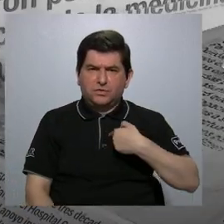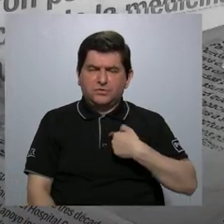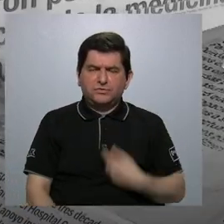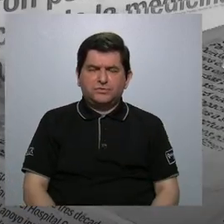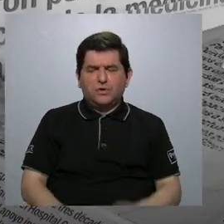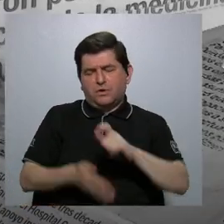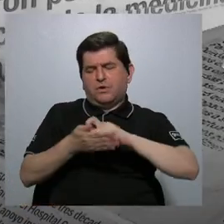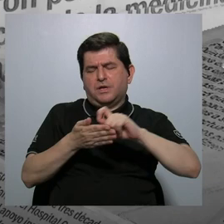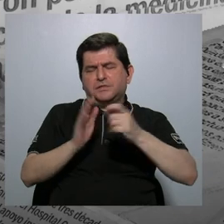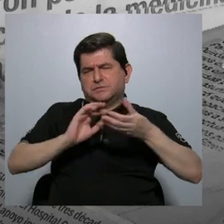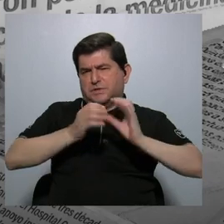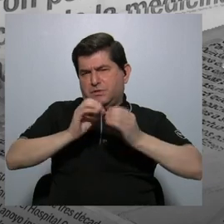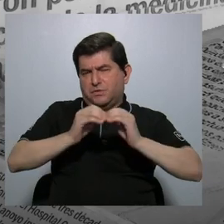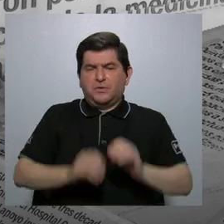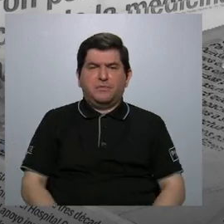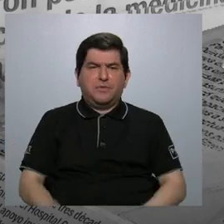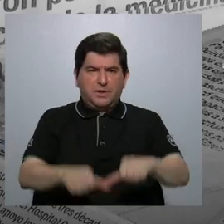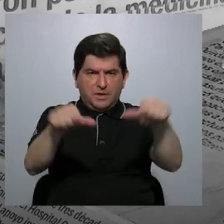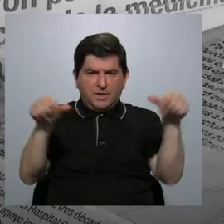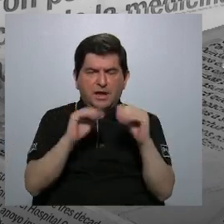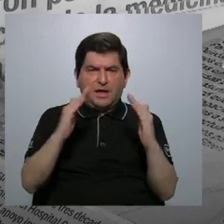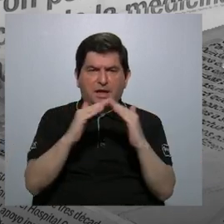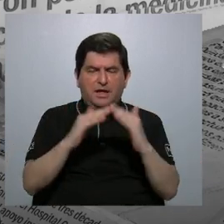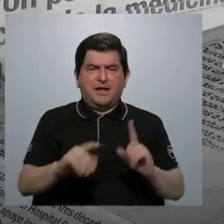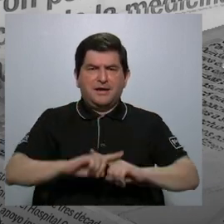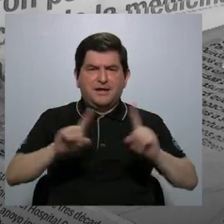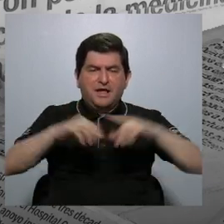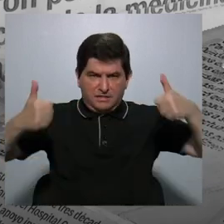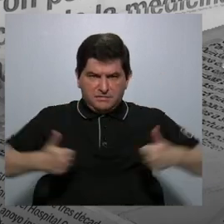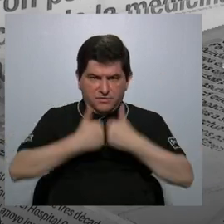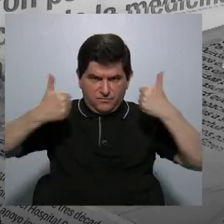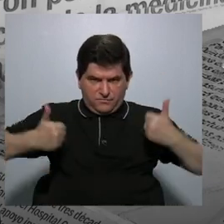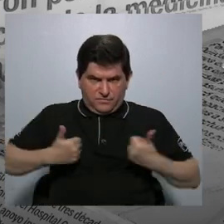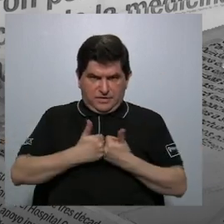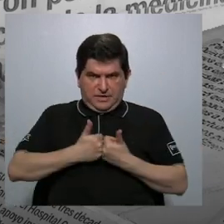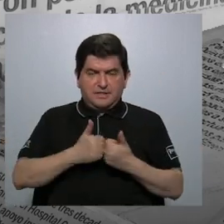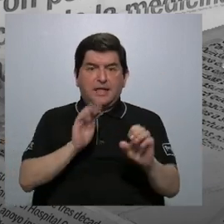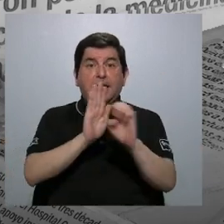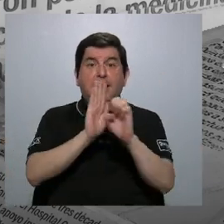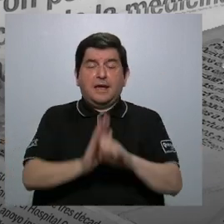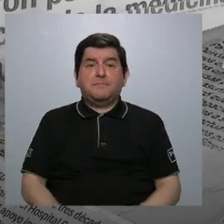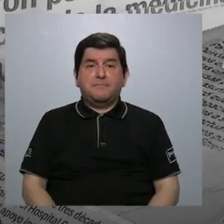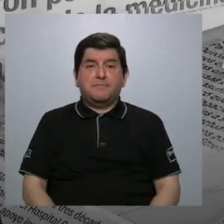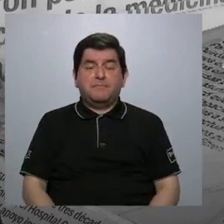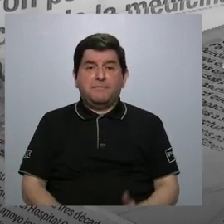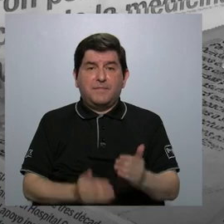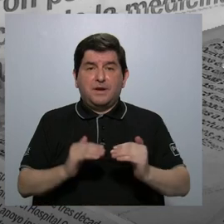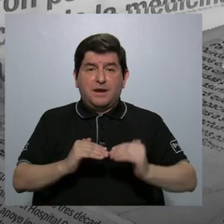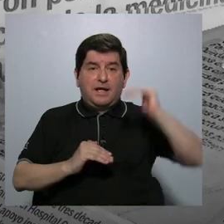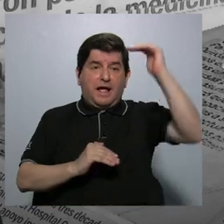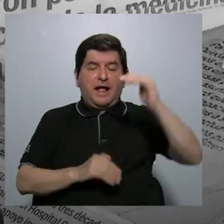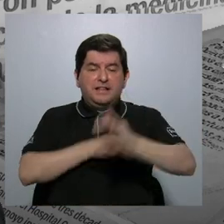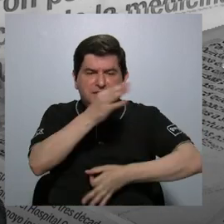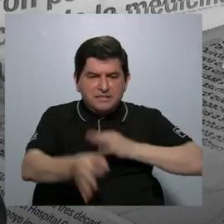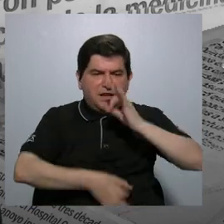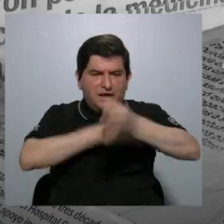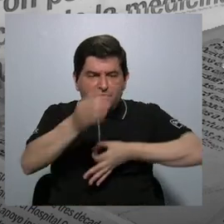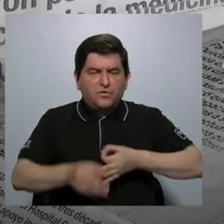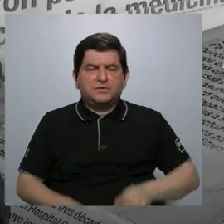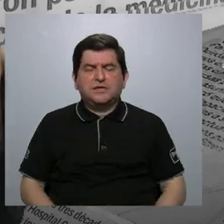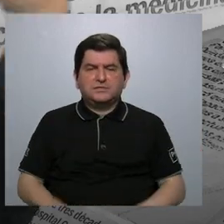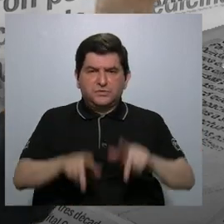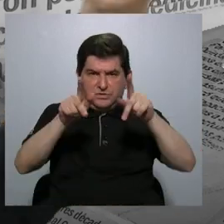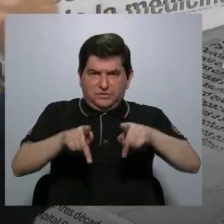apuntado un dato, el sector vivienda enfrenta varios desafíos como el de la alta rotación del personal,